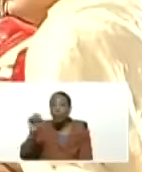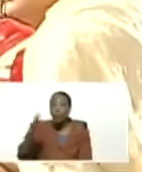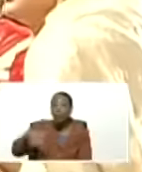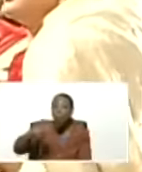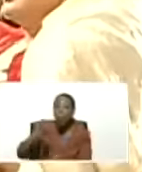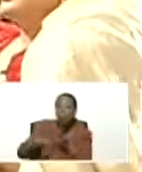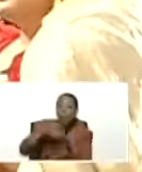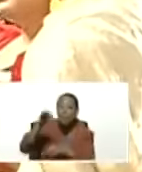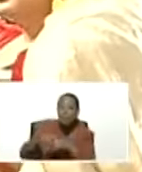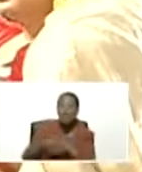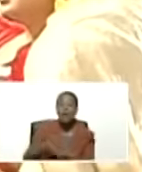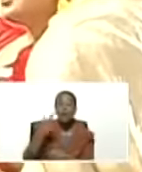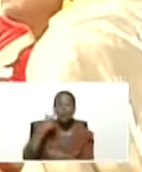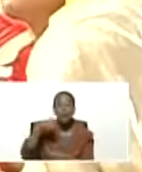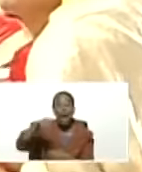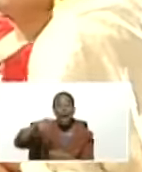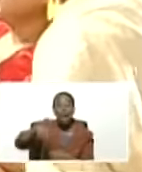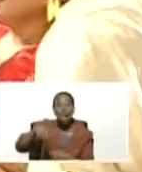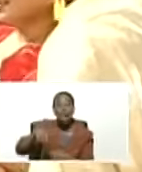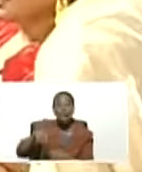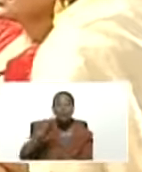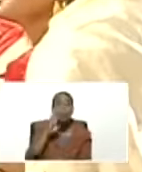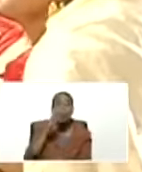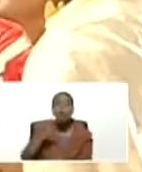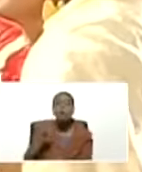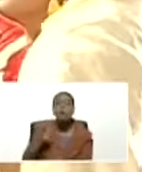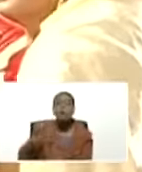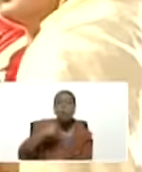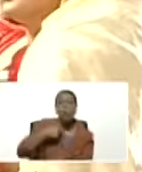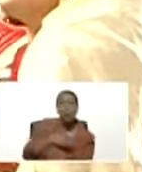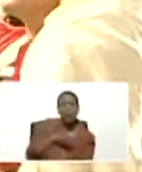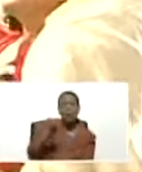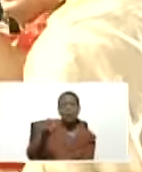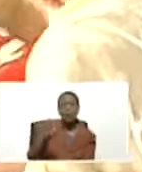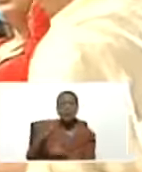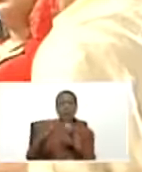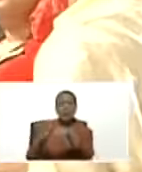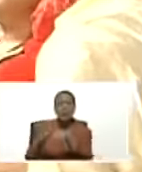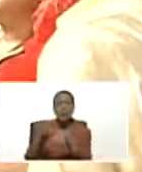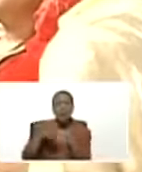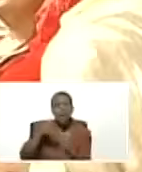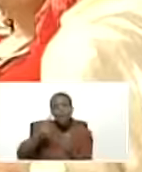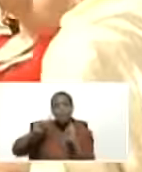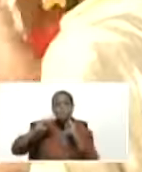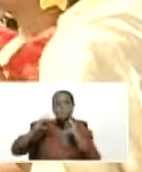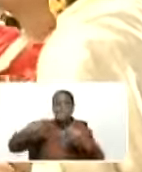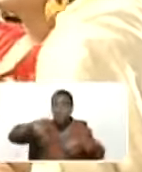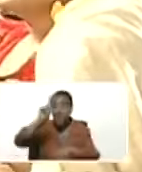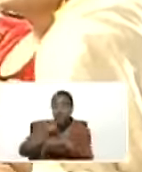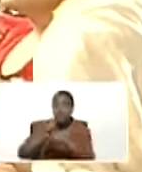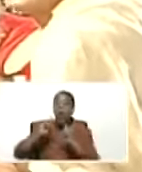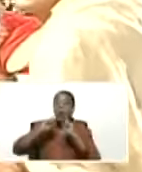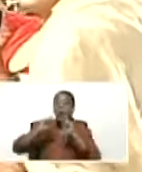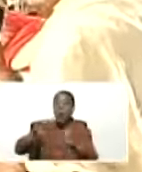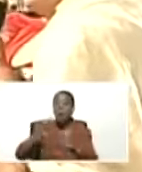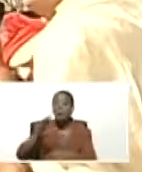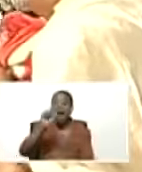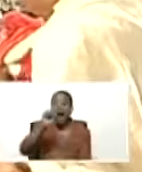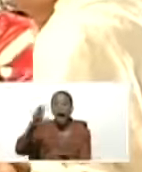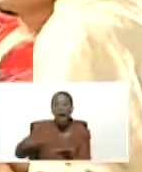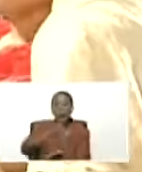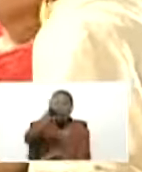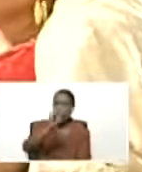dónde? Explícame. ¿Dónde? ¿Cómo llego yo desde aquí? Desde aquí, bueno, sigue por la vía principal. ¿En Asunción, dices tú?